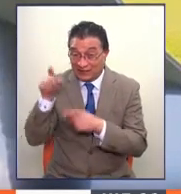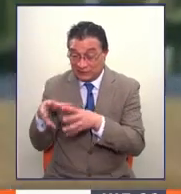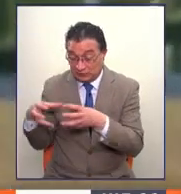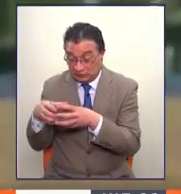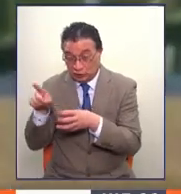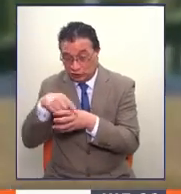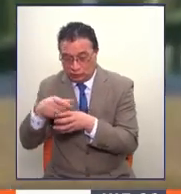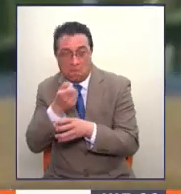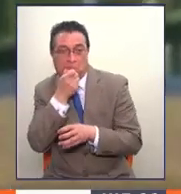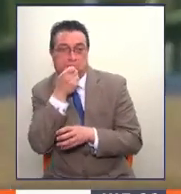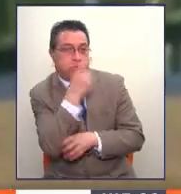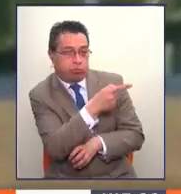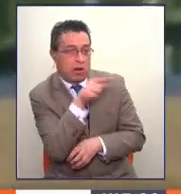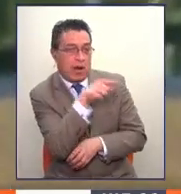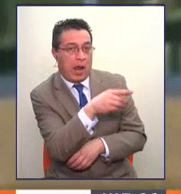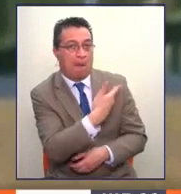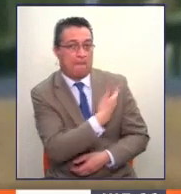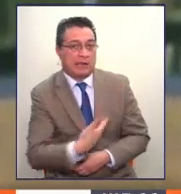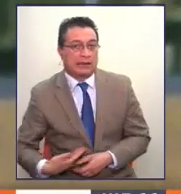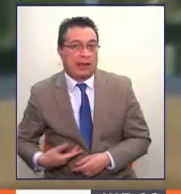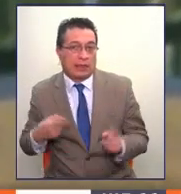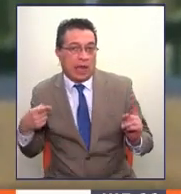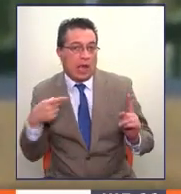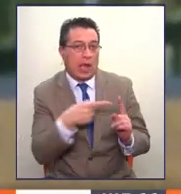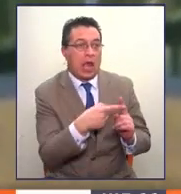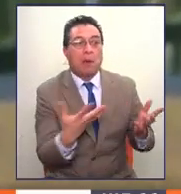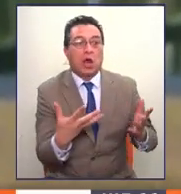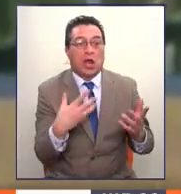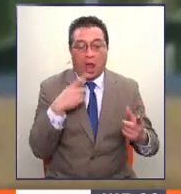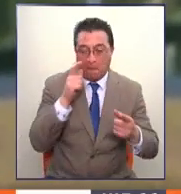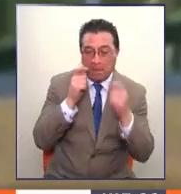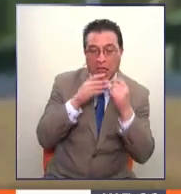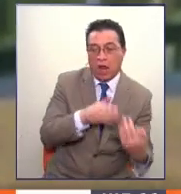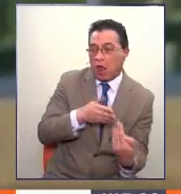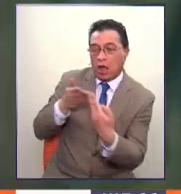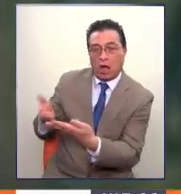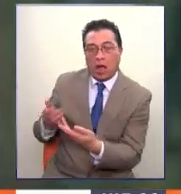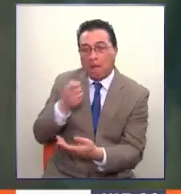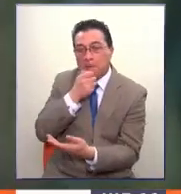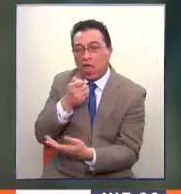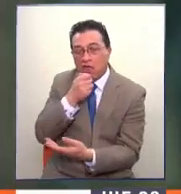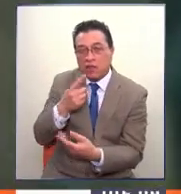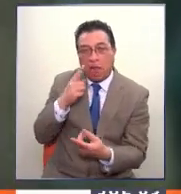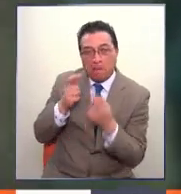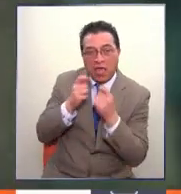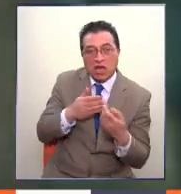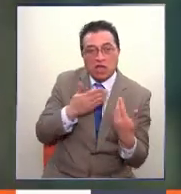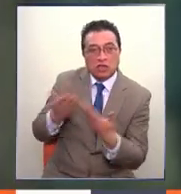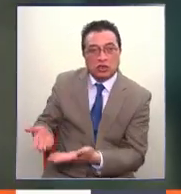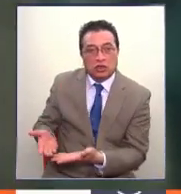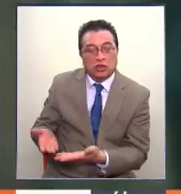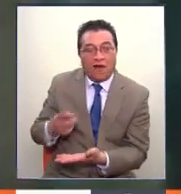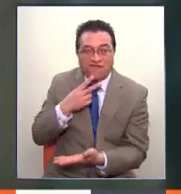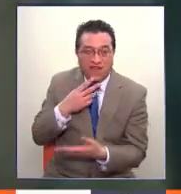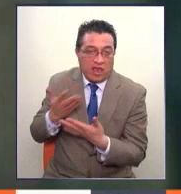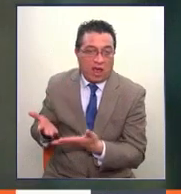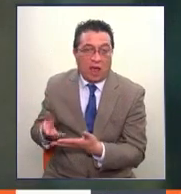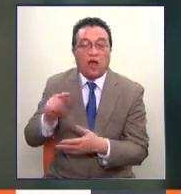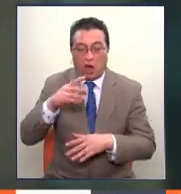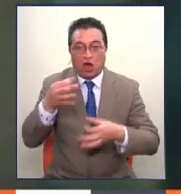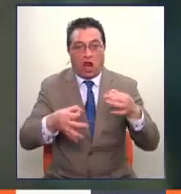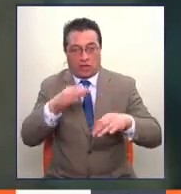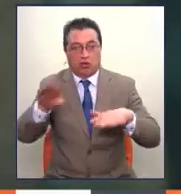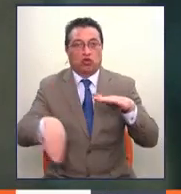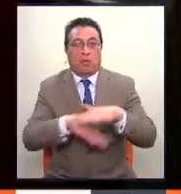demandar al presidente porque pone en riesgo la vida de los periodistas. Esto va a ser ante la Corte Suprema de ese